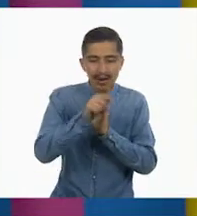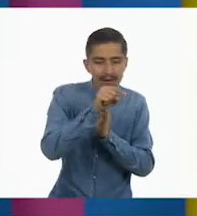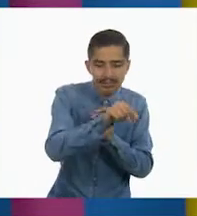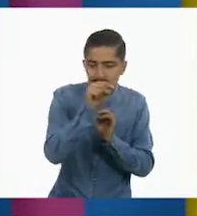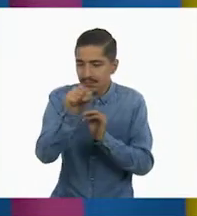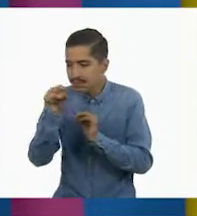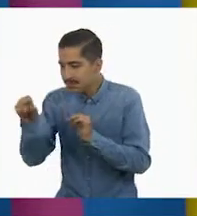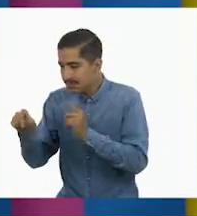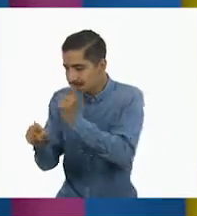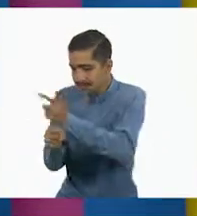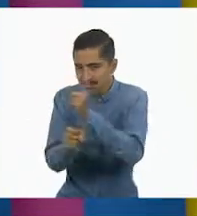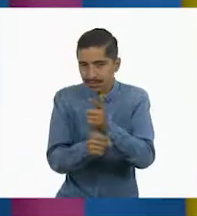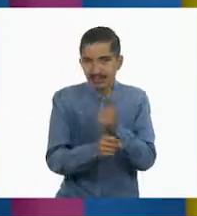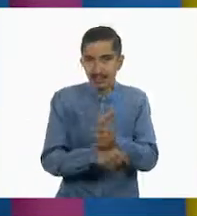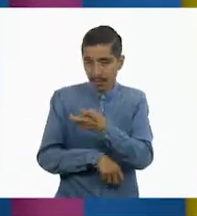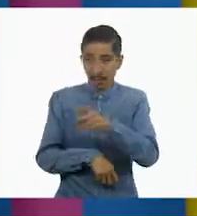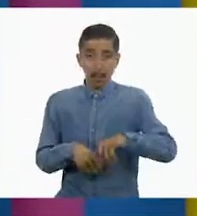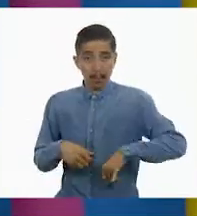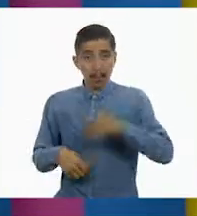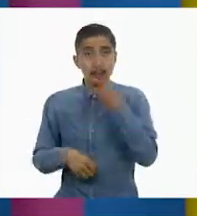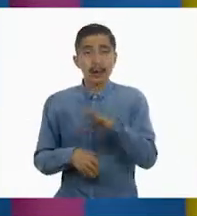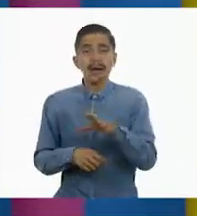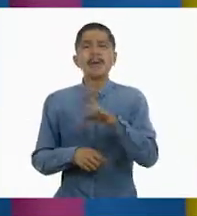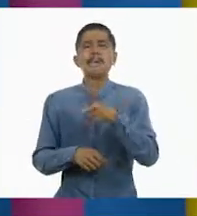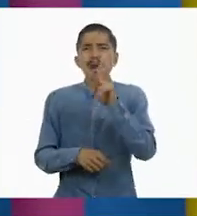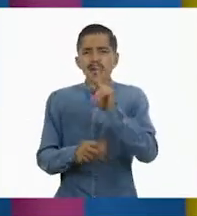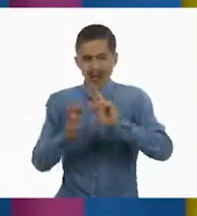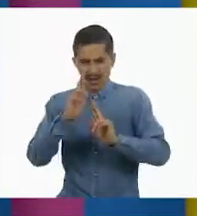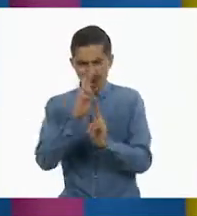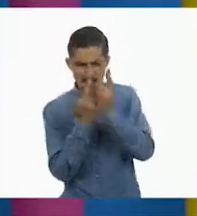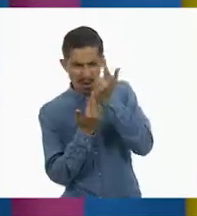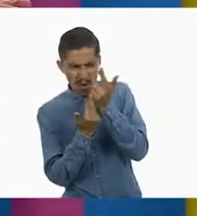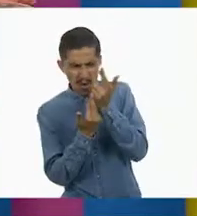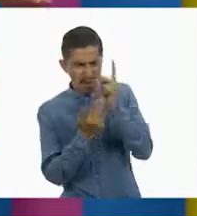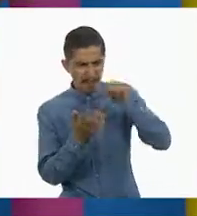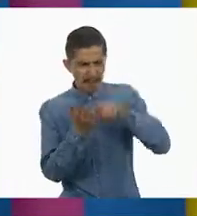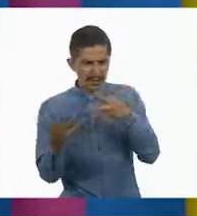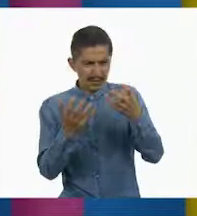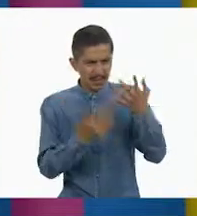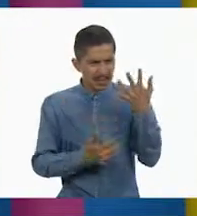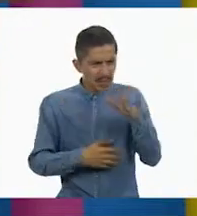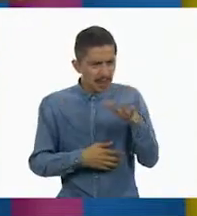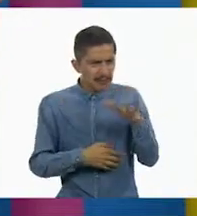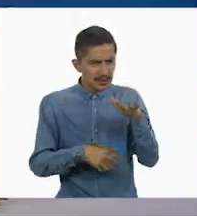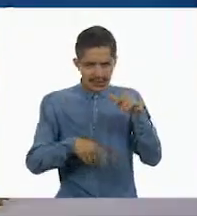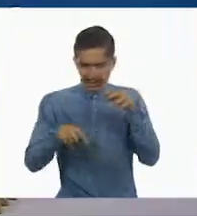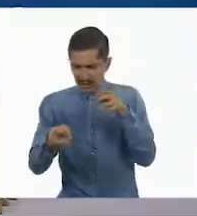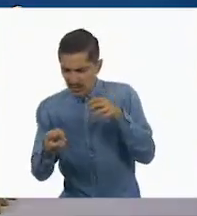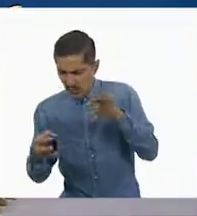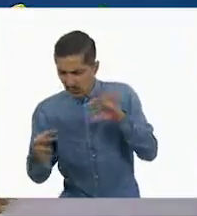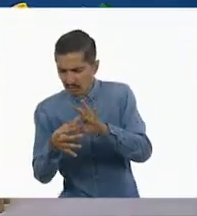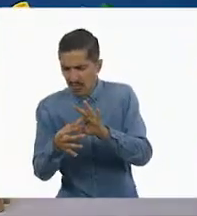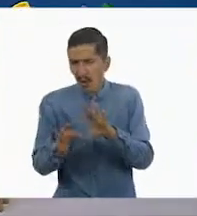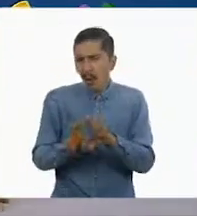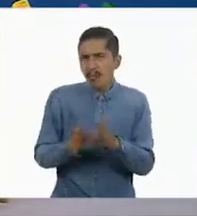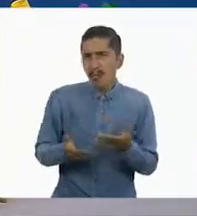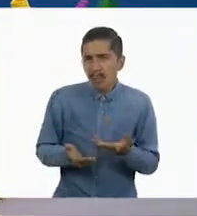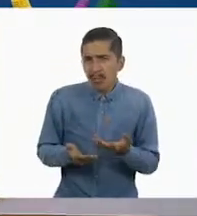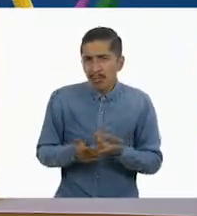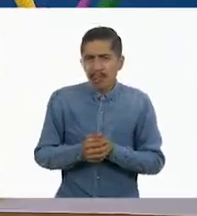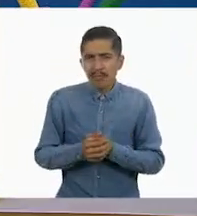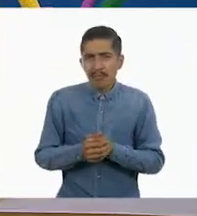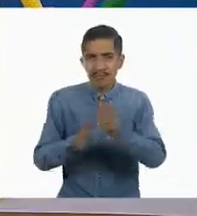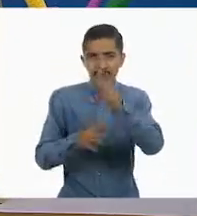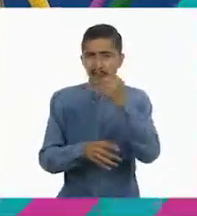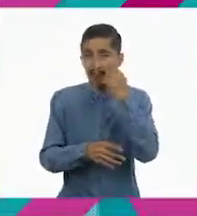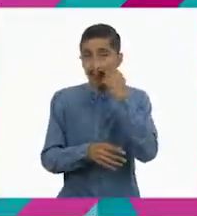Eso está muy interesante, pero ¿cómo se relaciona esto con la Revolución Mexicana de 1910? Bueno, pues mira, pongan atención. El